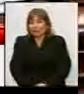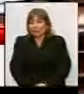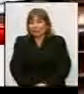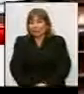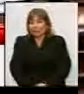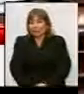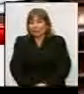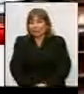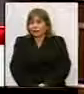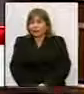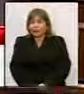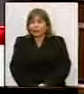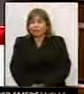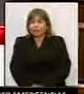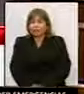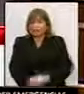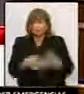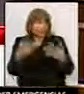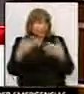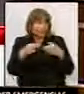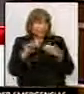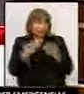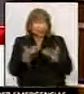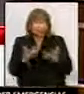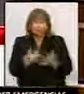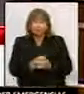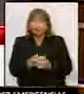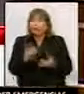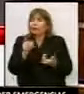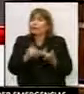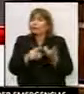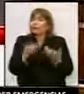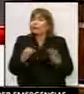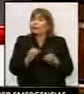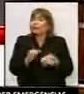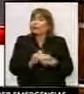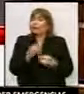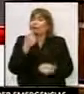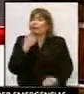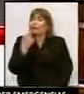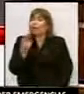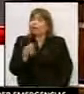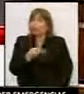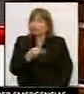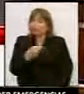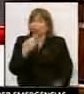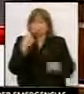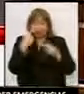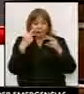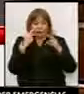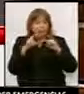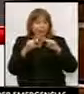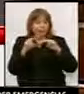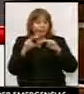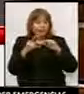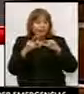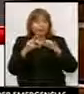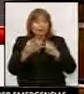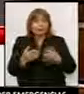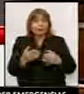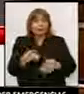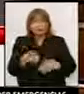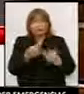Tiempo adicional. Deberíamos autorizar, presidenta, que eso sea investigado y que